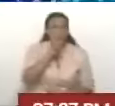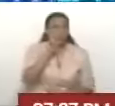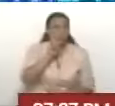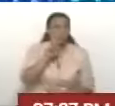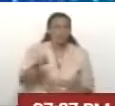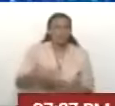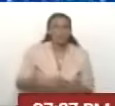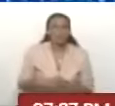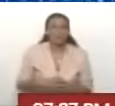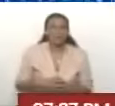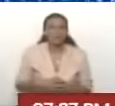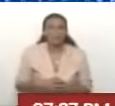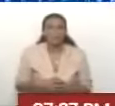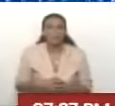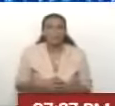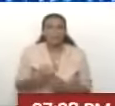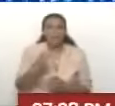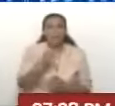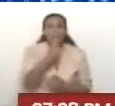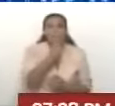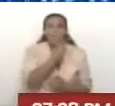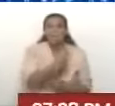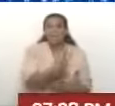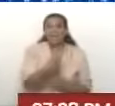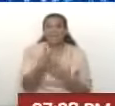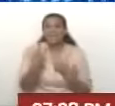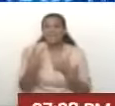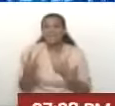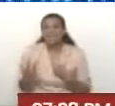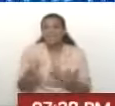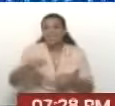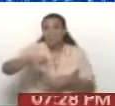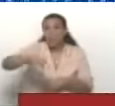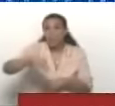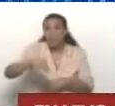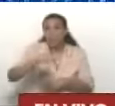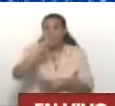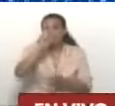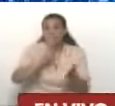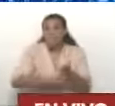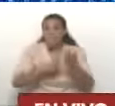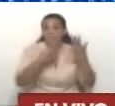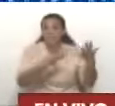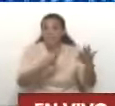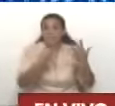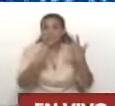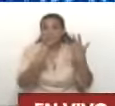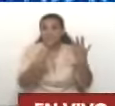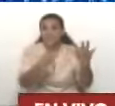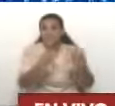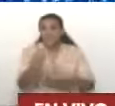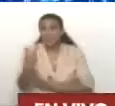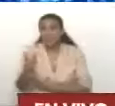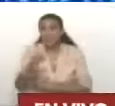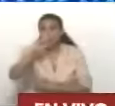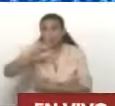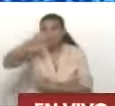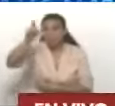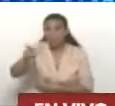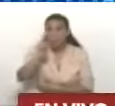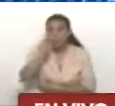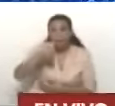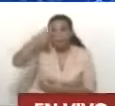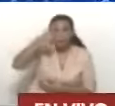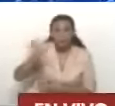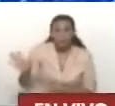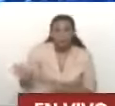Luis Guillermo. ¿Cuándo nació usted? 23 de noviembre del 62. Yo 21 de diciembre del 61. Ah, no, tú eres mayor. Ah, no.